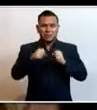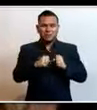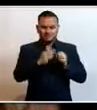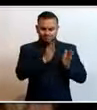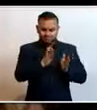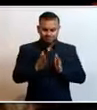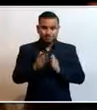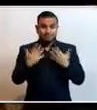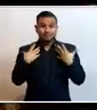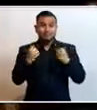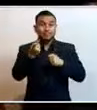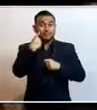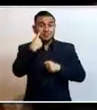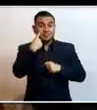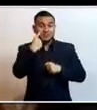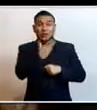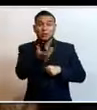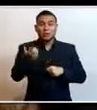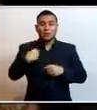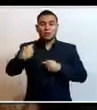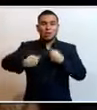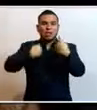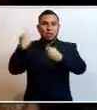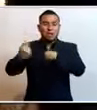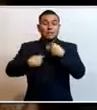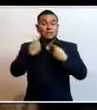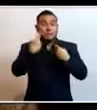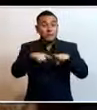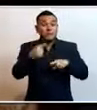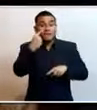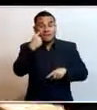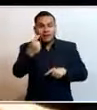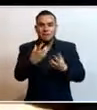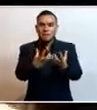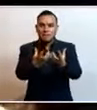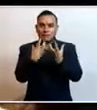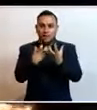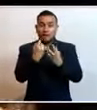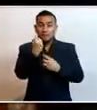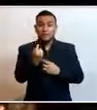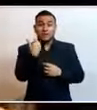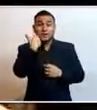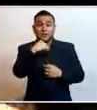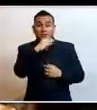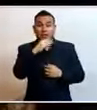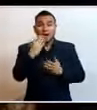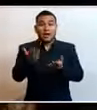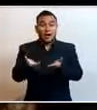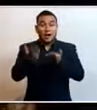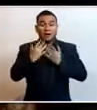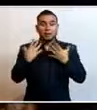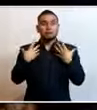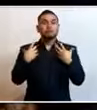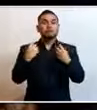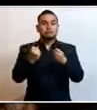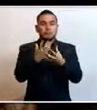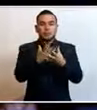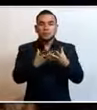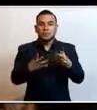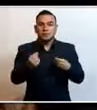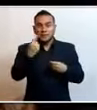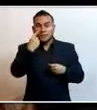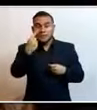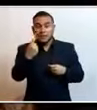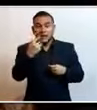salvado miles de vidas de salvadoreños. Miles de salvadoreños no han muerto. Veamos nuestros vecinos, veamos Latinoamérica, veamos el primer